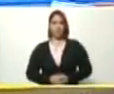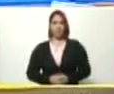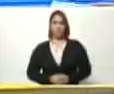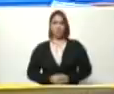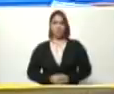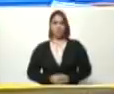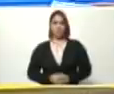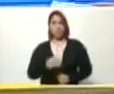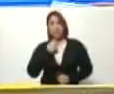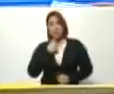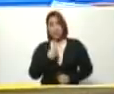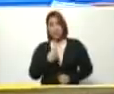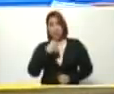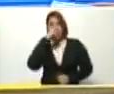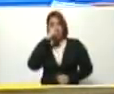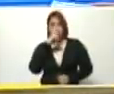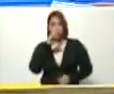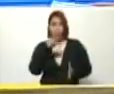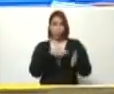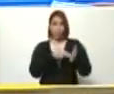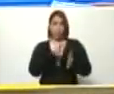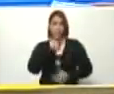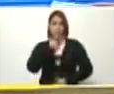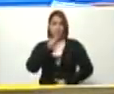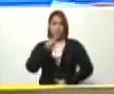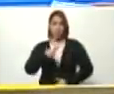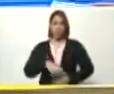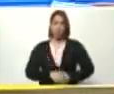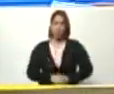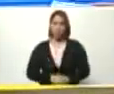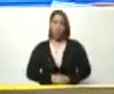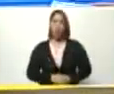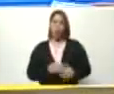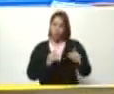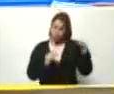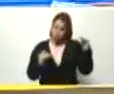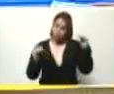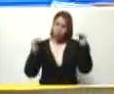decía que el año 2021 ha estado a la altura.